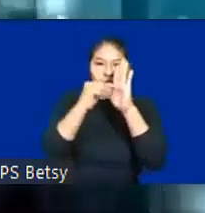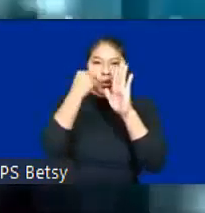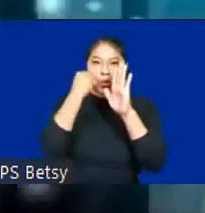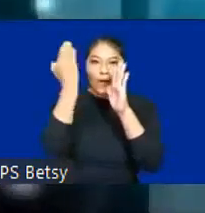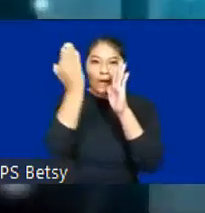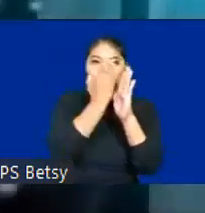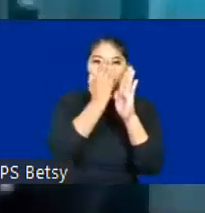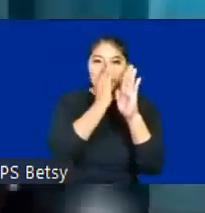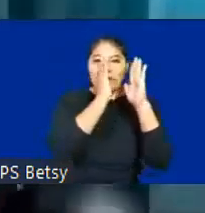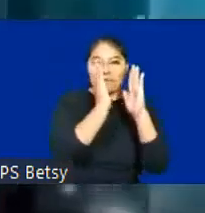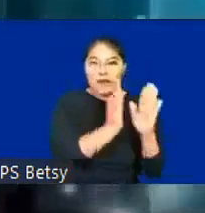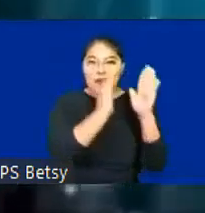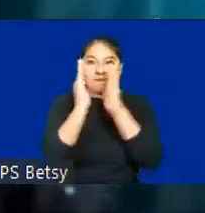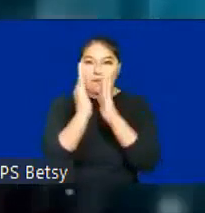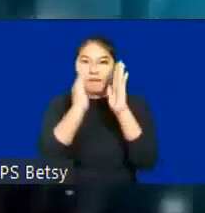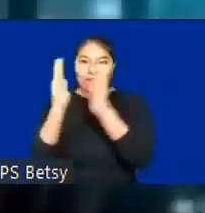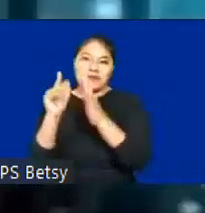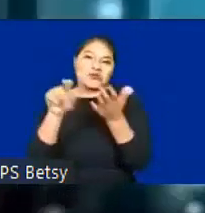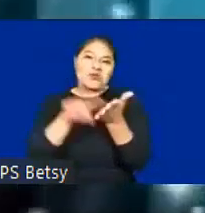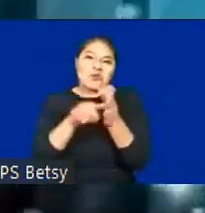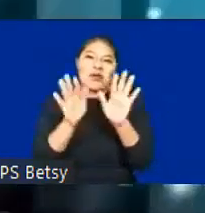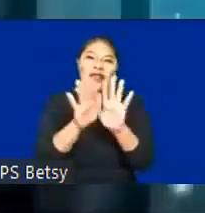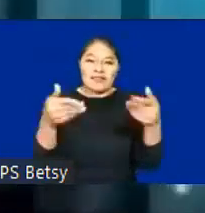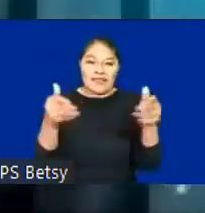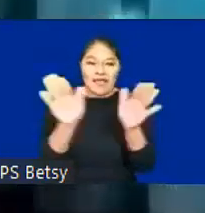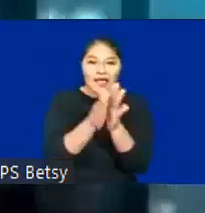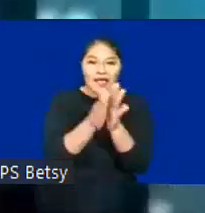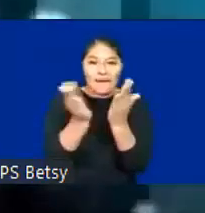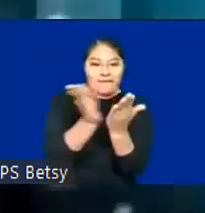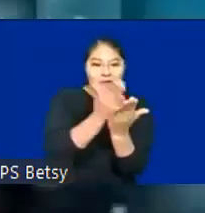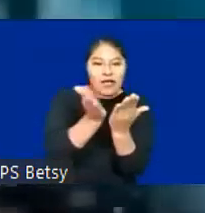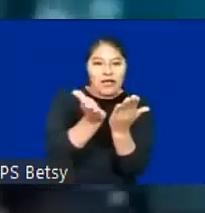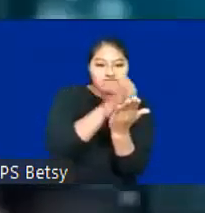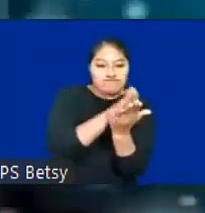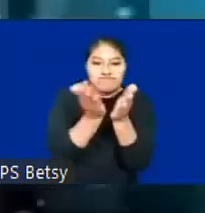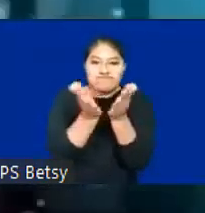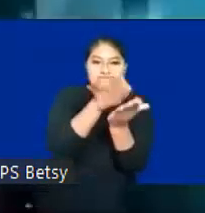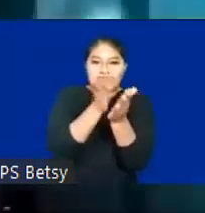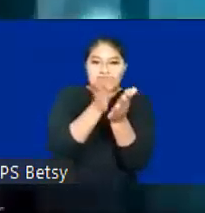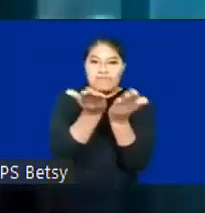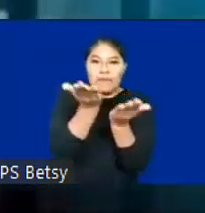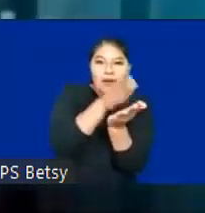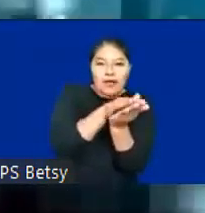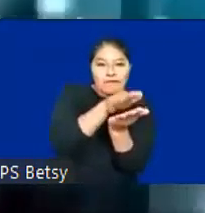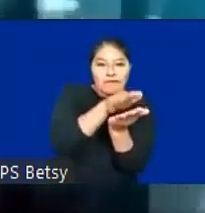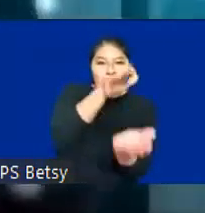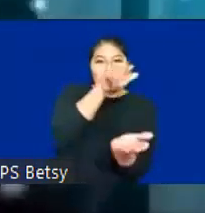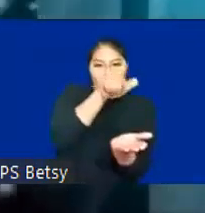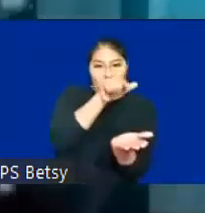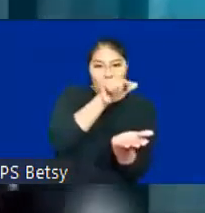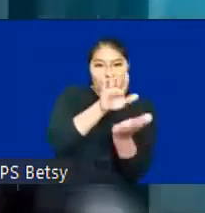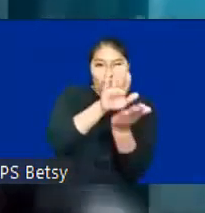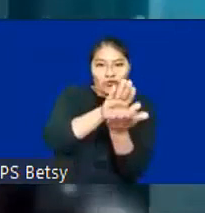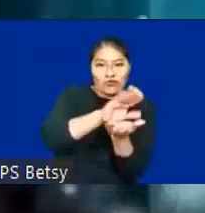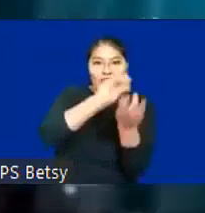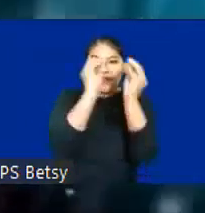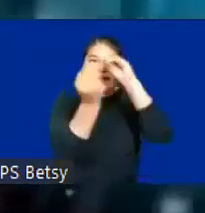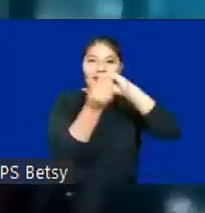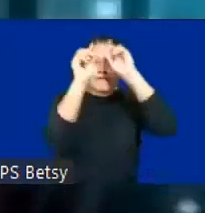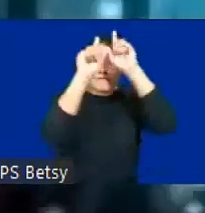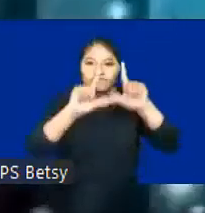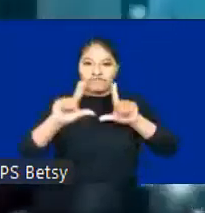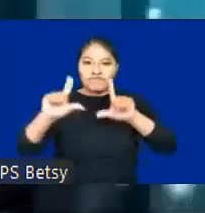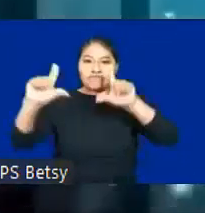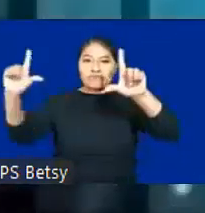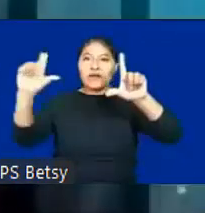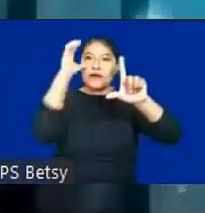le denominamos así, de capas, que conforman la arquitectura sobre la cual nosotros brindamos servicios digitales a los ciudadanos,